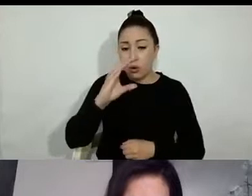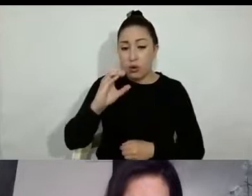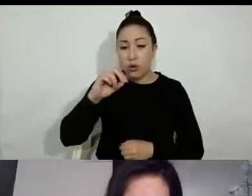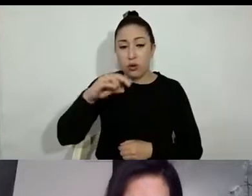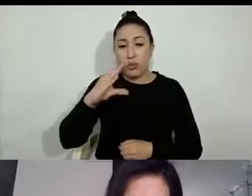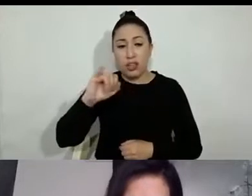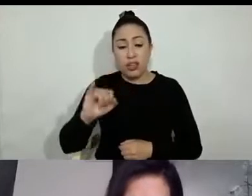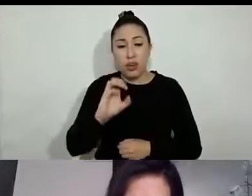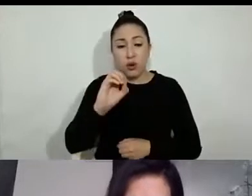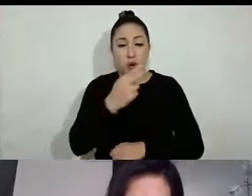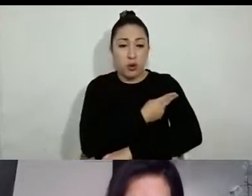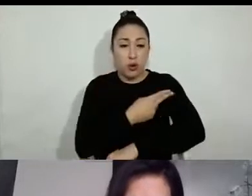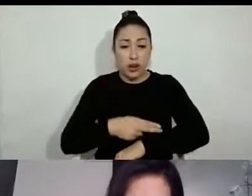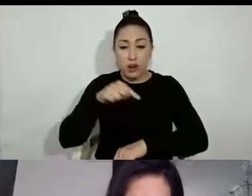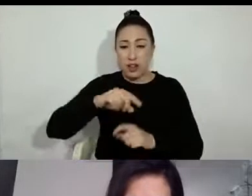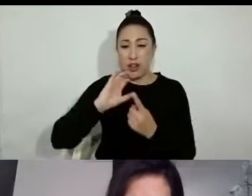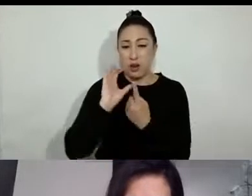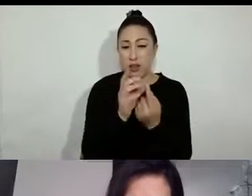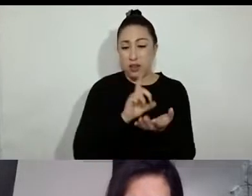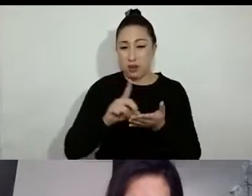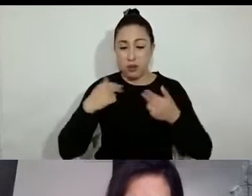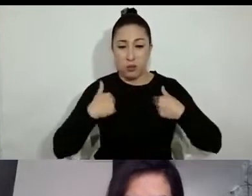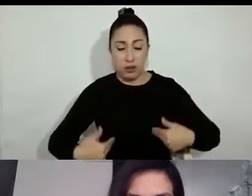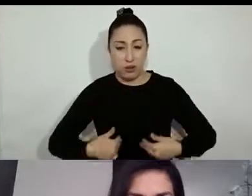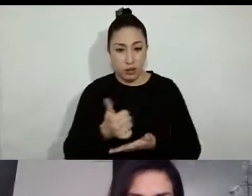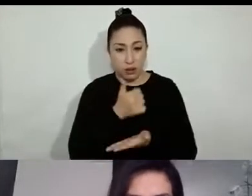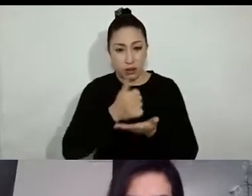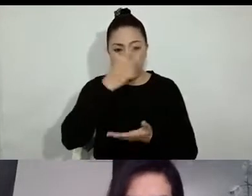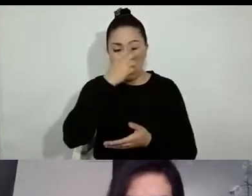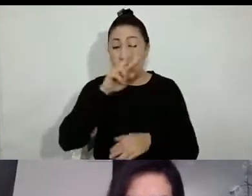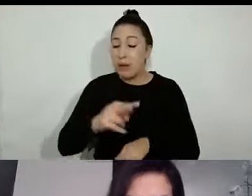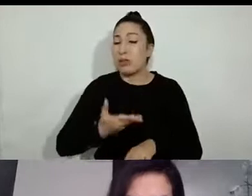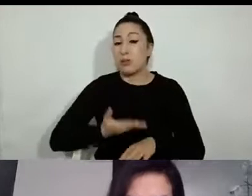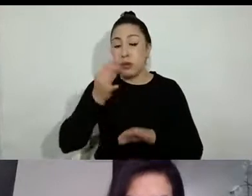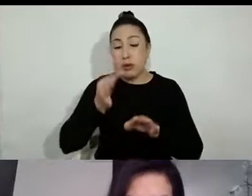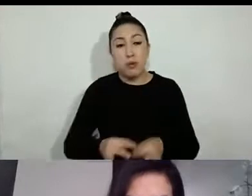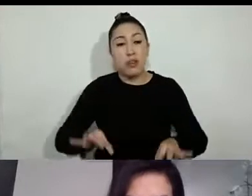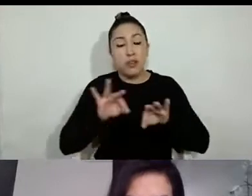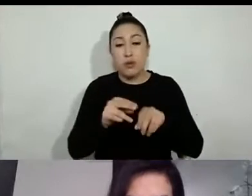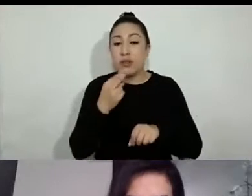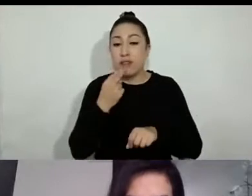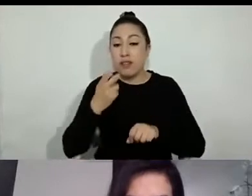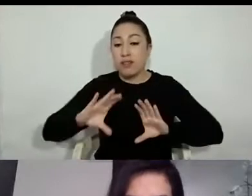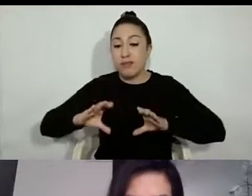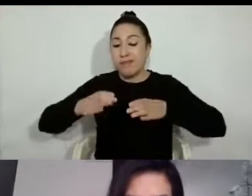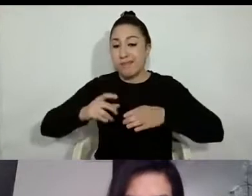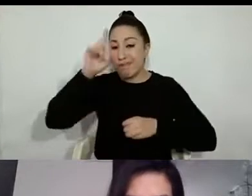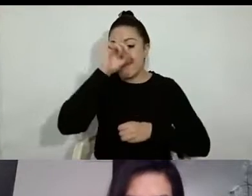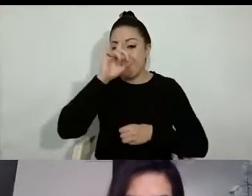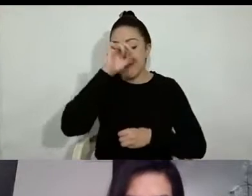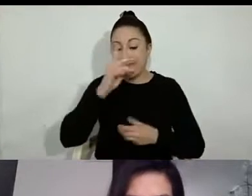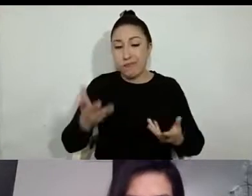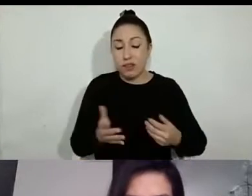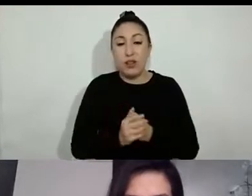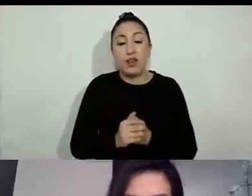de la Ciudad de México, no cabe duda que es fundamental. Es oportuno el que